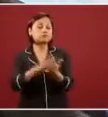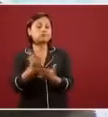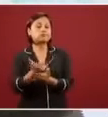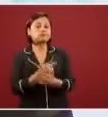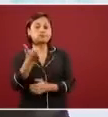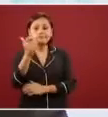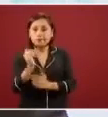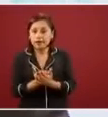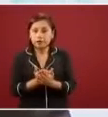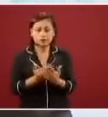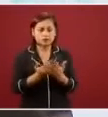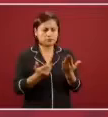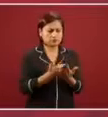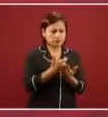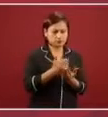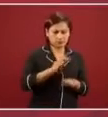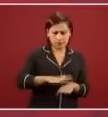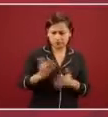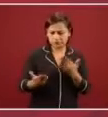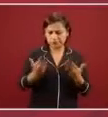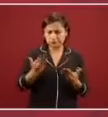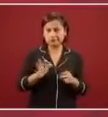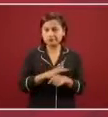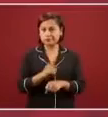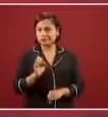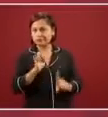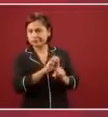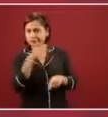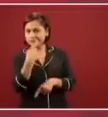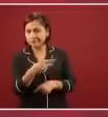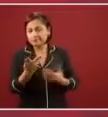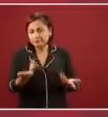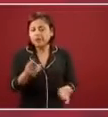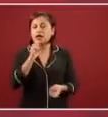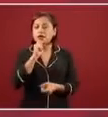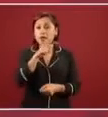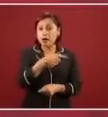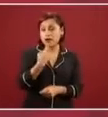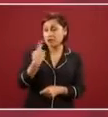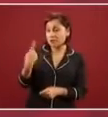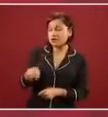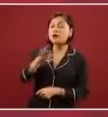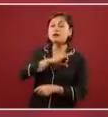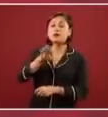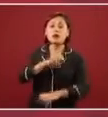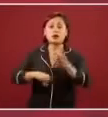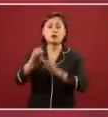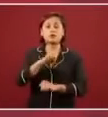trabajador. Entonces, y también la empresa, porque vendrán seguramente muchas acciones y creo que